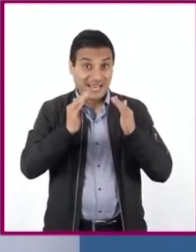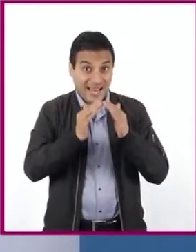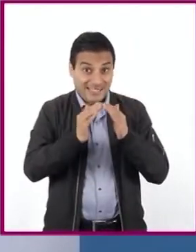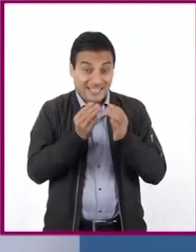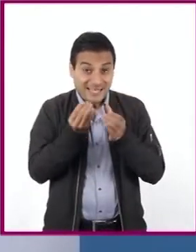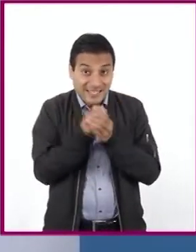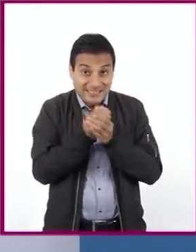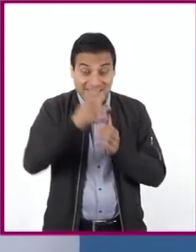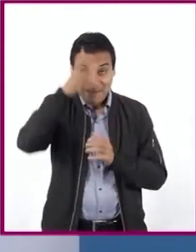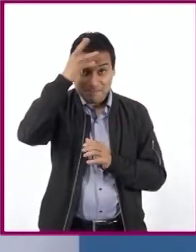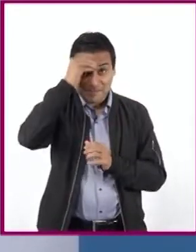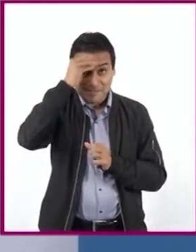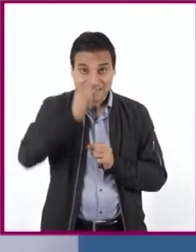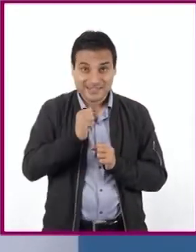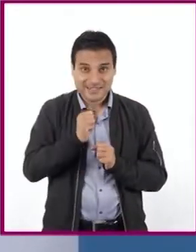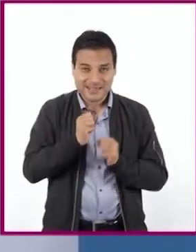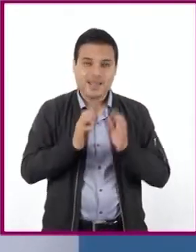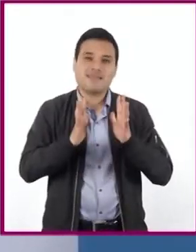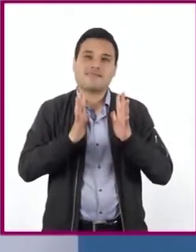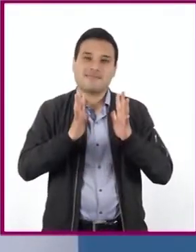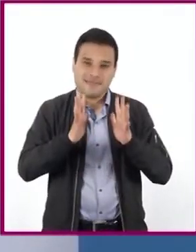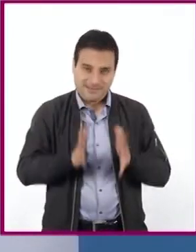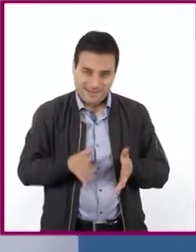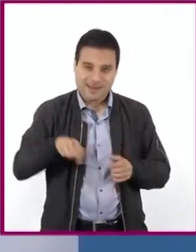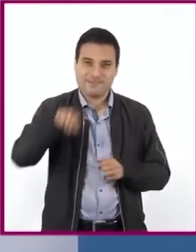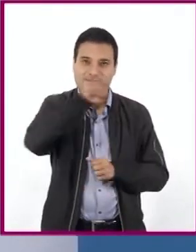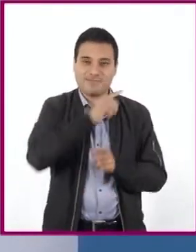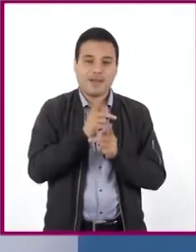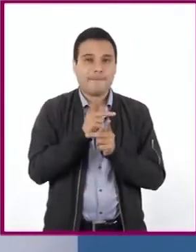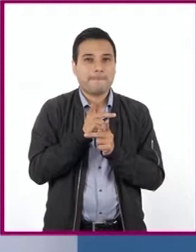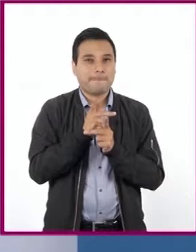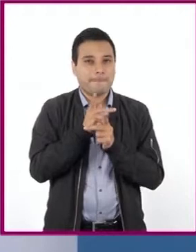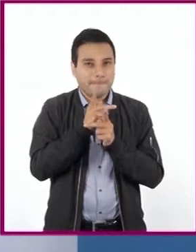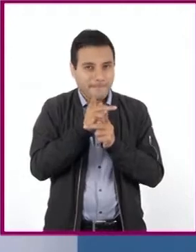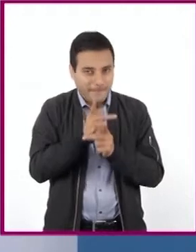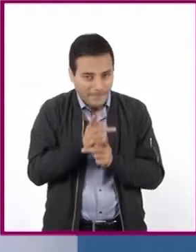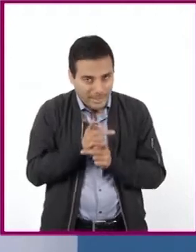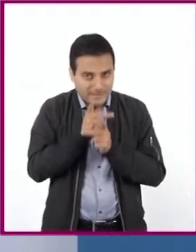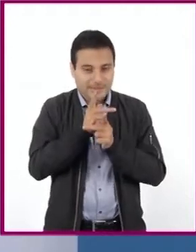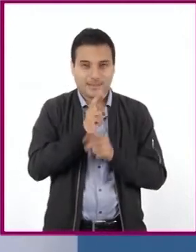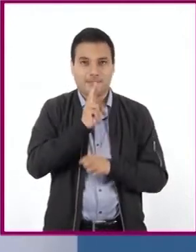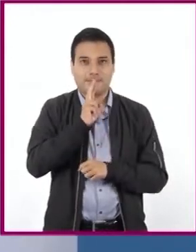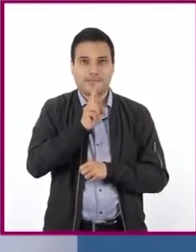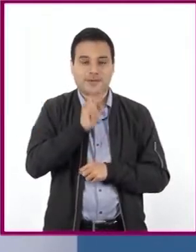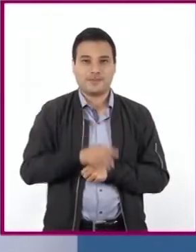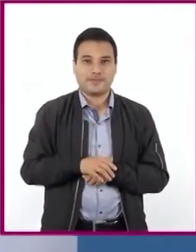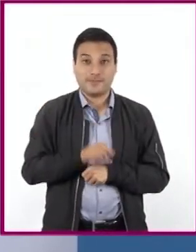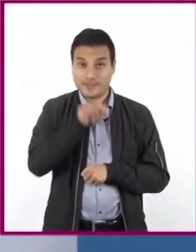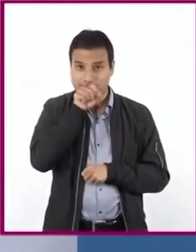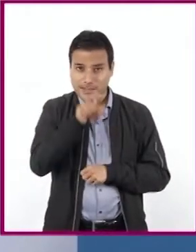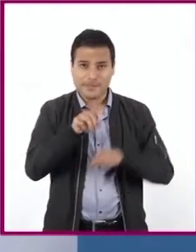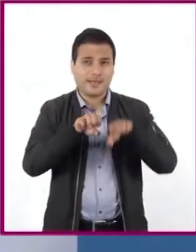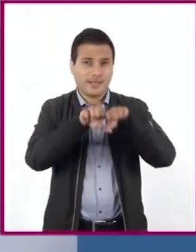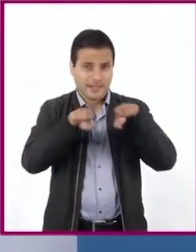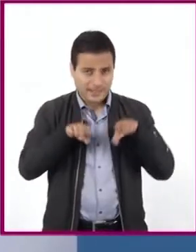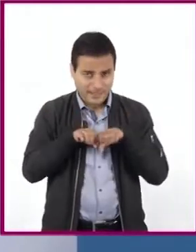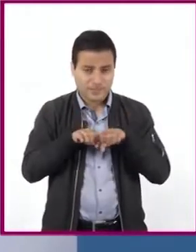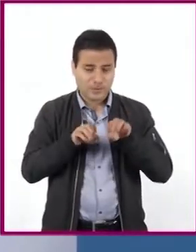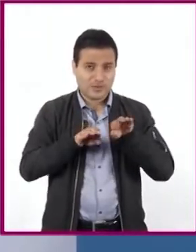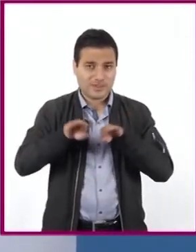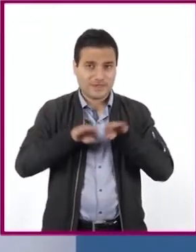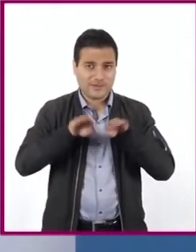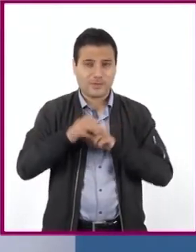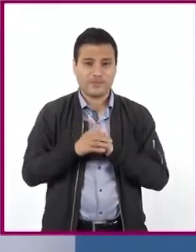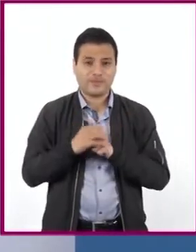desarrollado nuestra paciencia y tolerancia y hemos conocido nuevas formas de trabajo colaborativo. Soy el profesor Mario